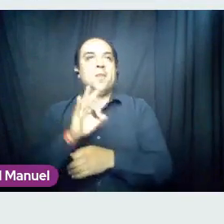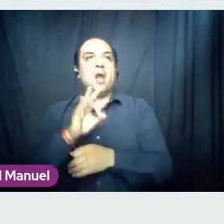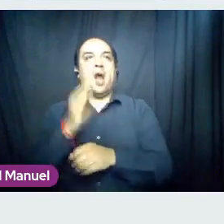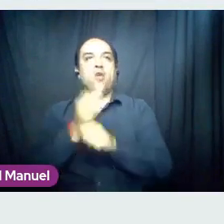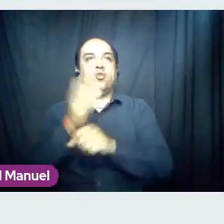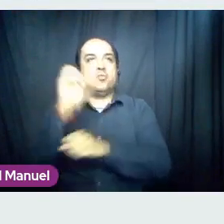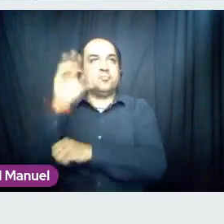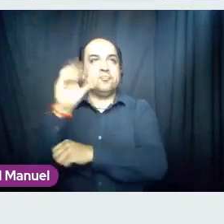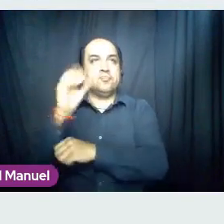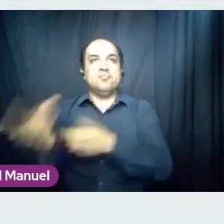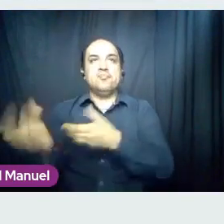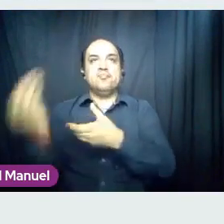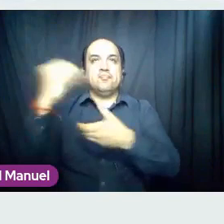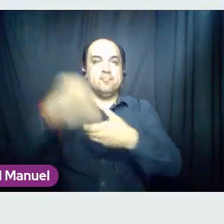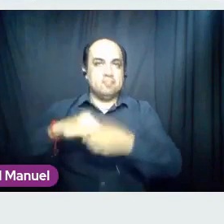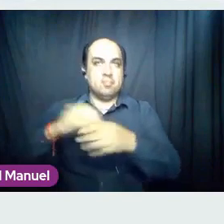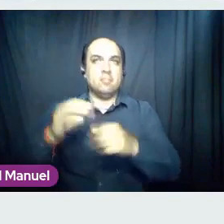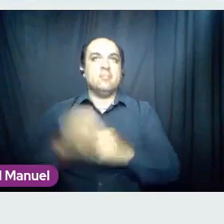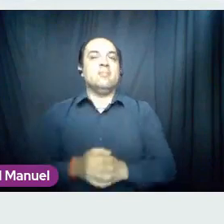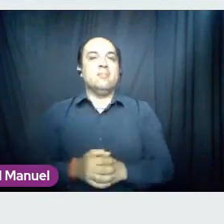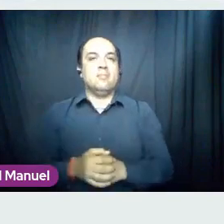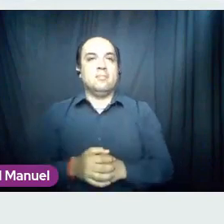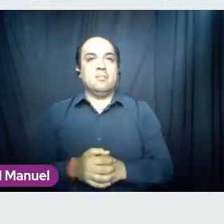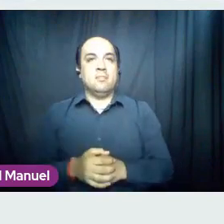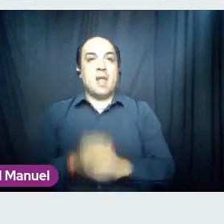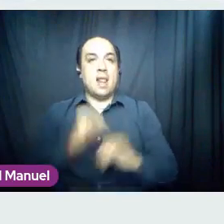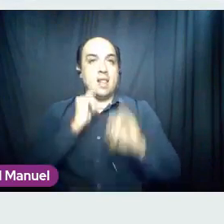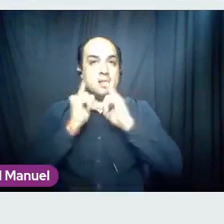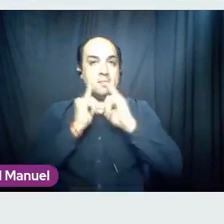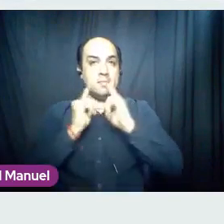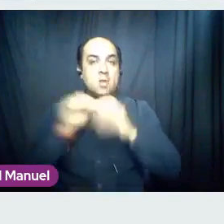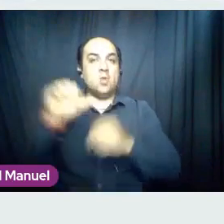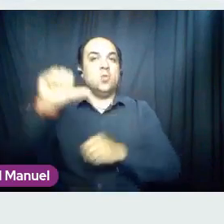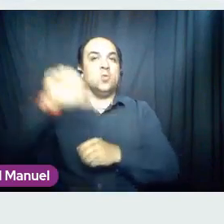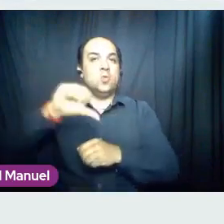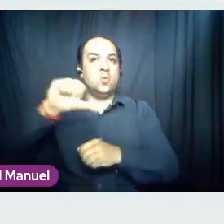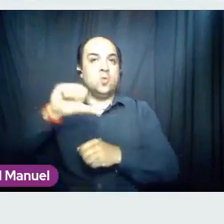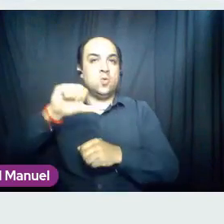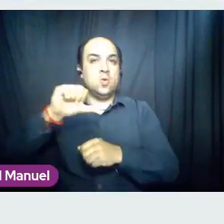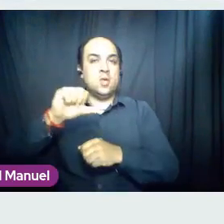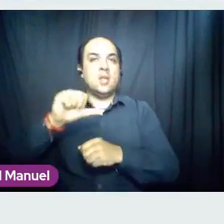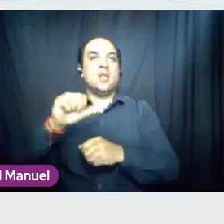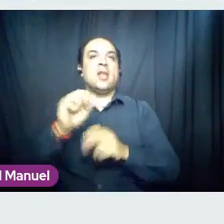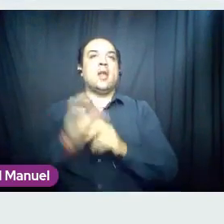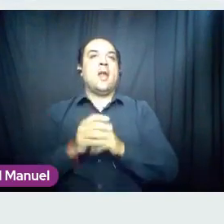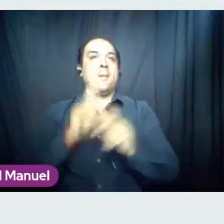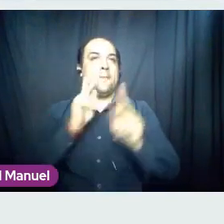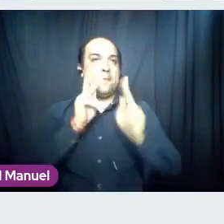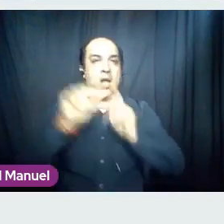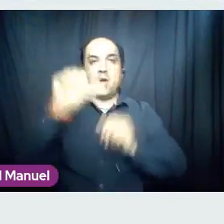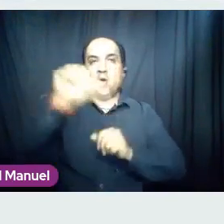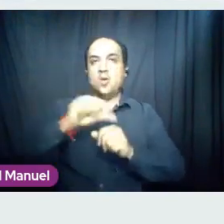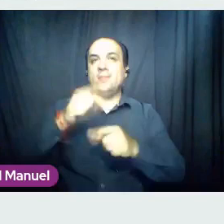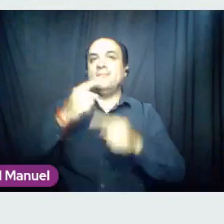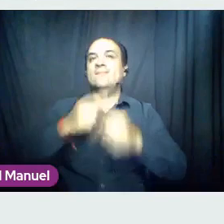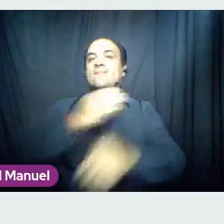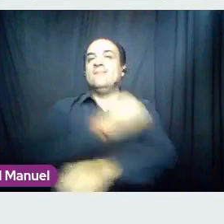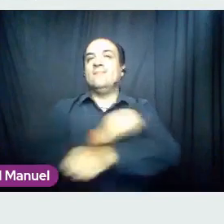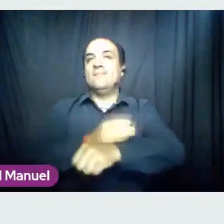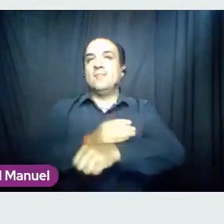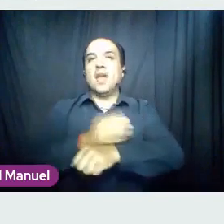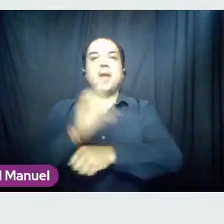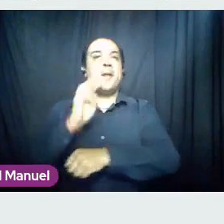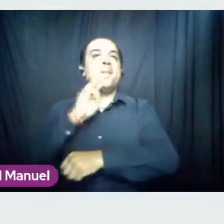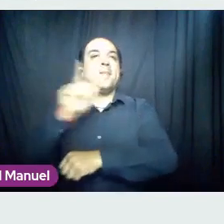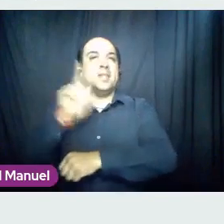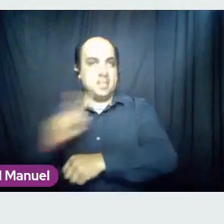transmisión incluyente. Y bueno, pues para dicha interpretación de la charla del día de hoy nos acompaña Betsabe Fuentes,